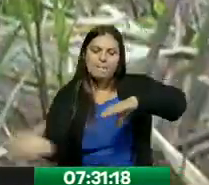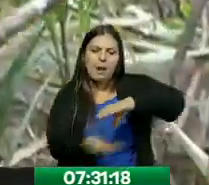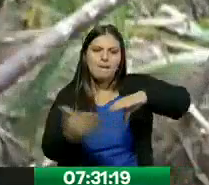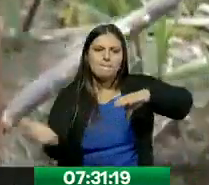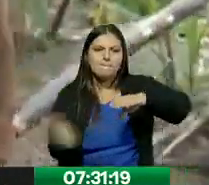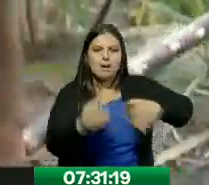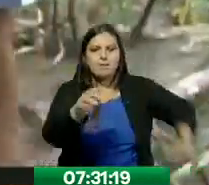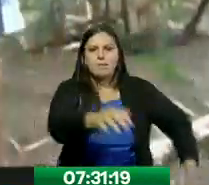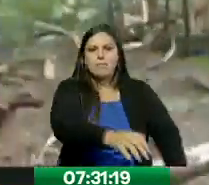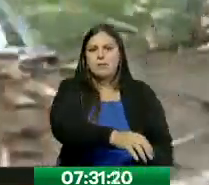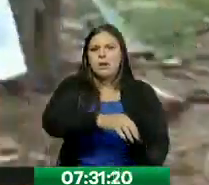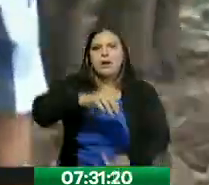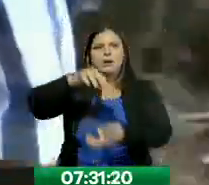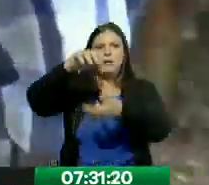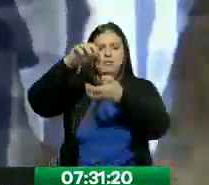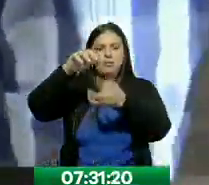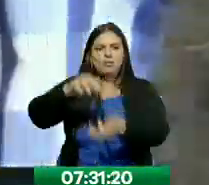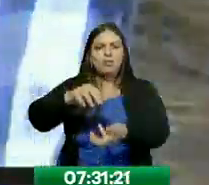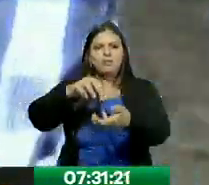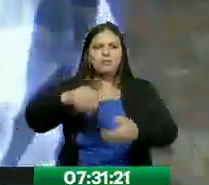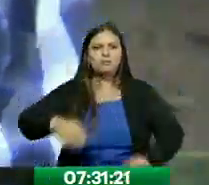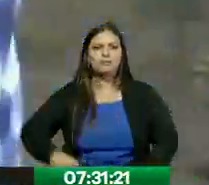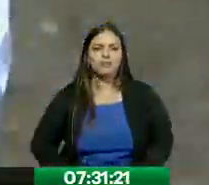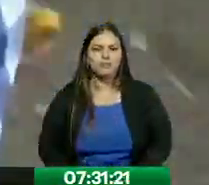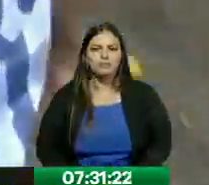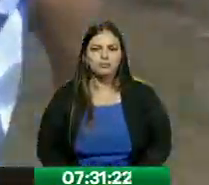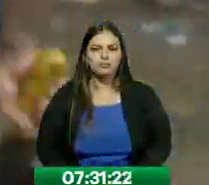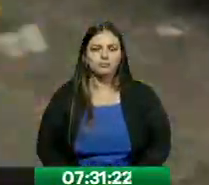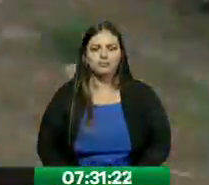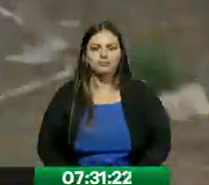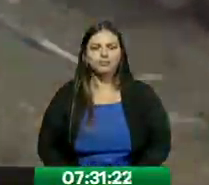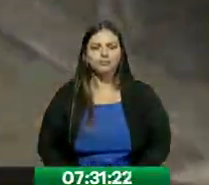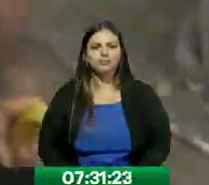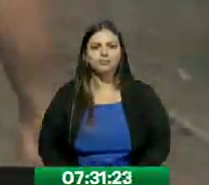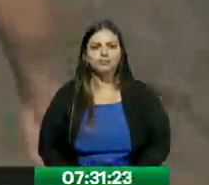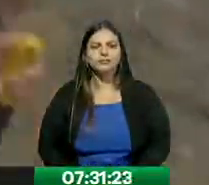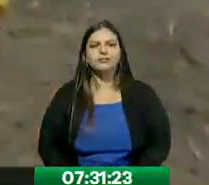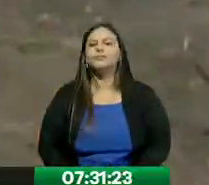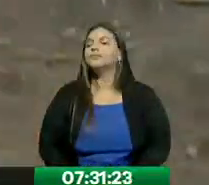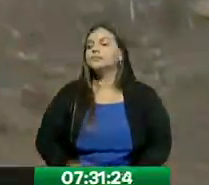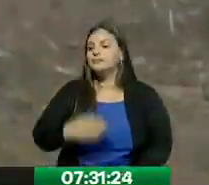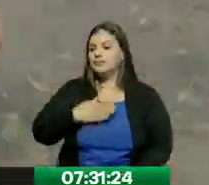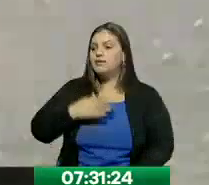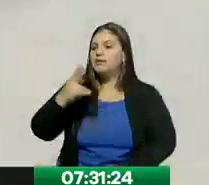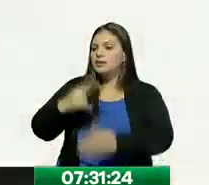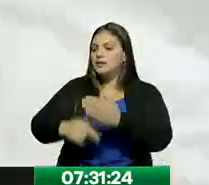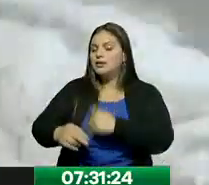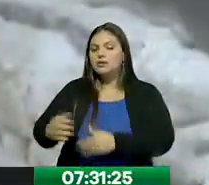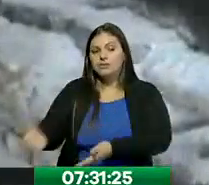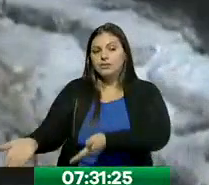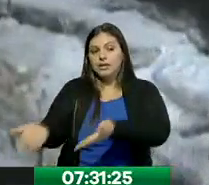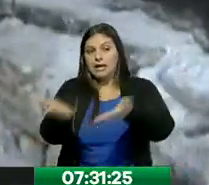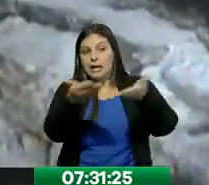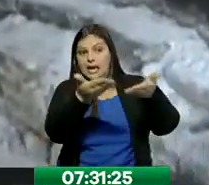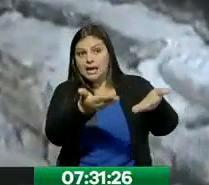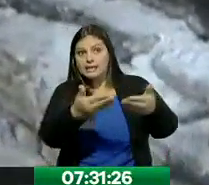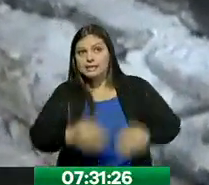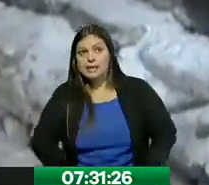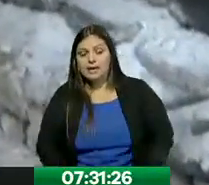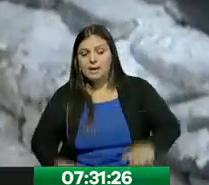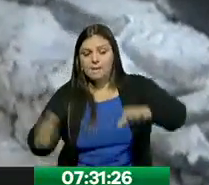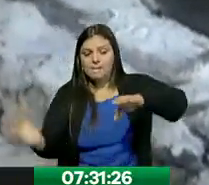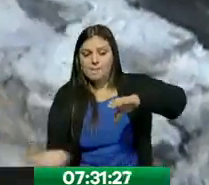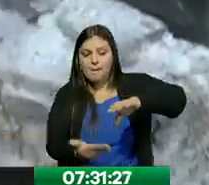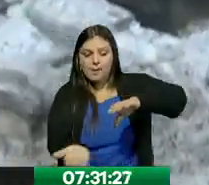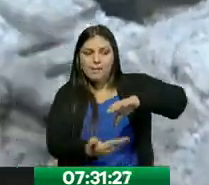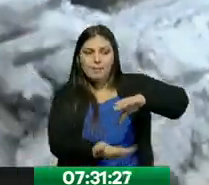credo y supervivencia. En este momento está ahí un hijo mío poniendo un material que llama bagazo para